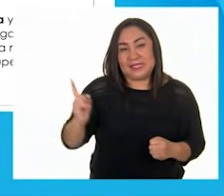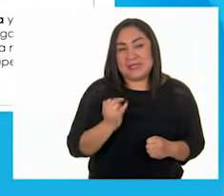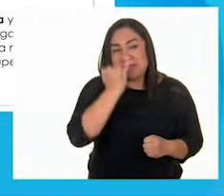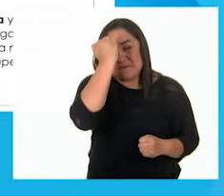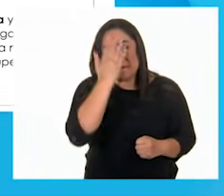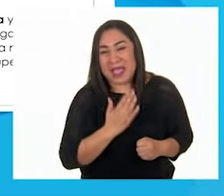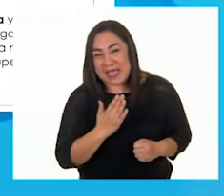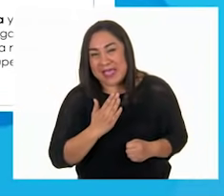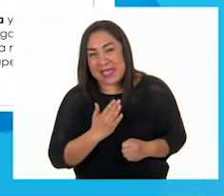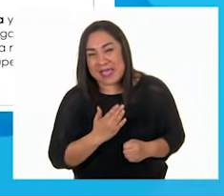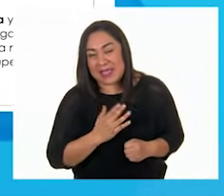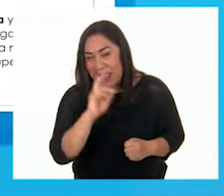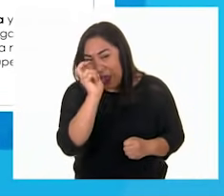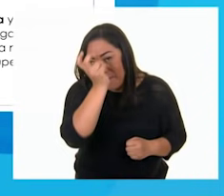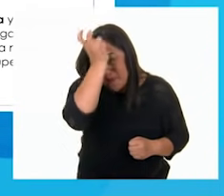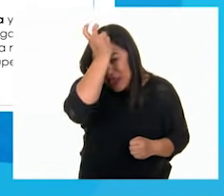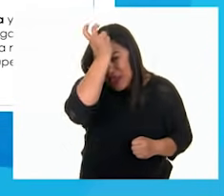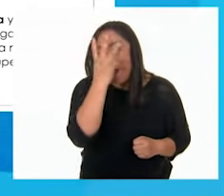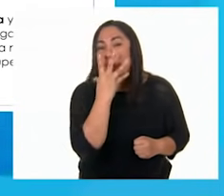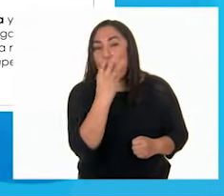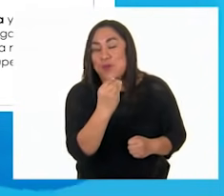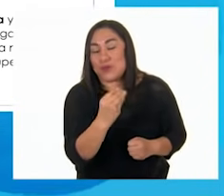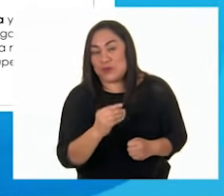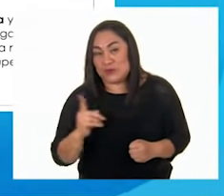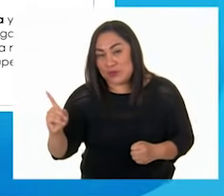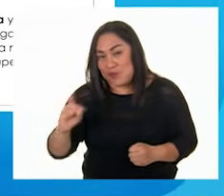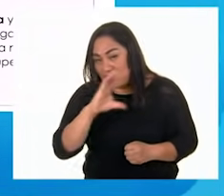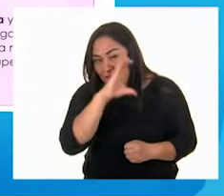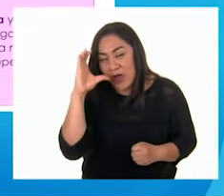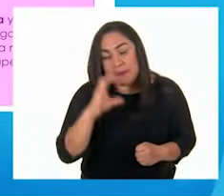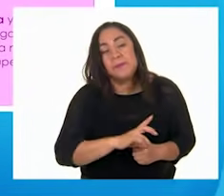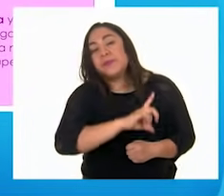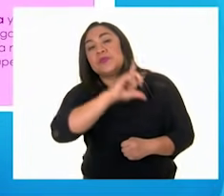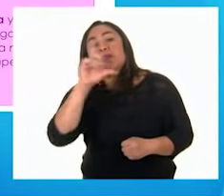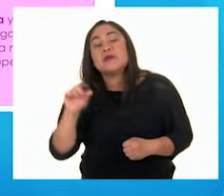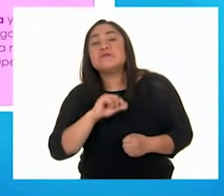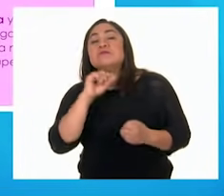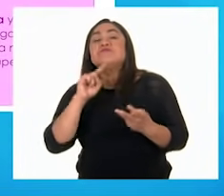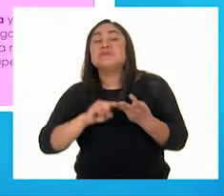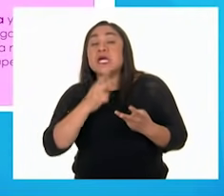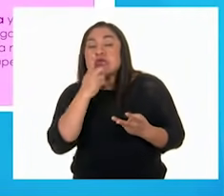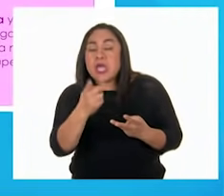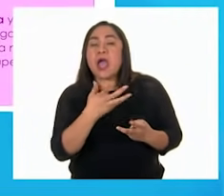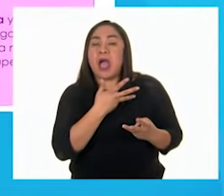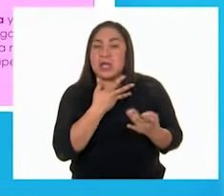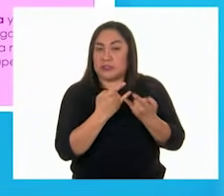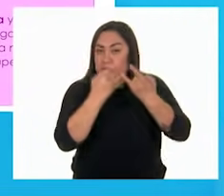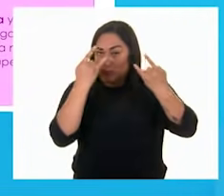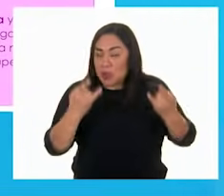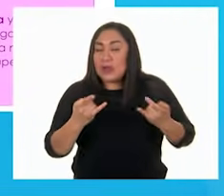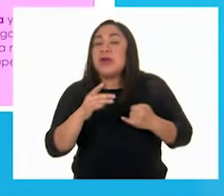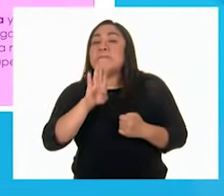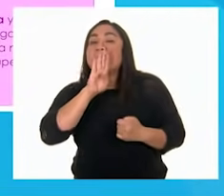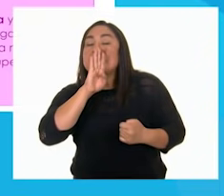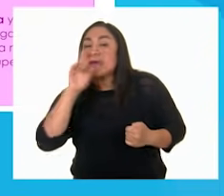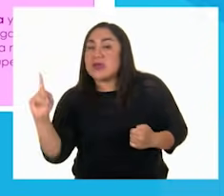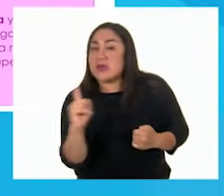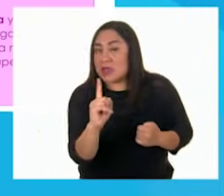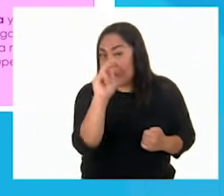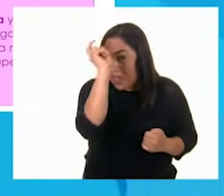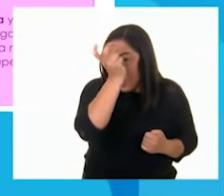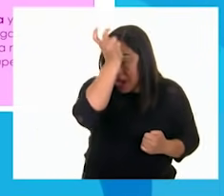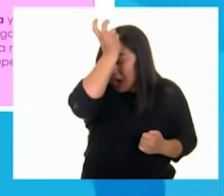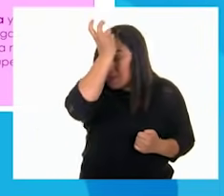personajes, vemos ahí a las cabritas y al lobo. Uh-huh. Y en la tercera columna dice, salen en la historia también la mamá cabra y sus siete